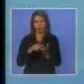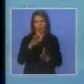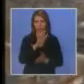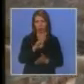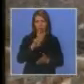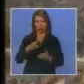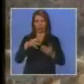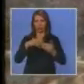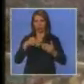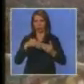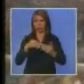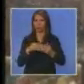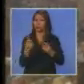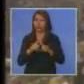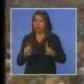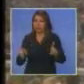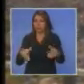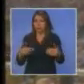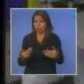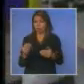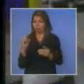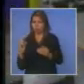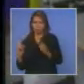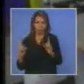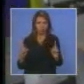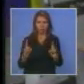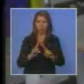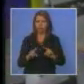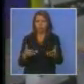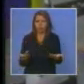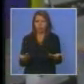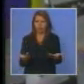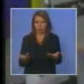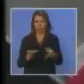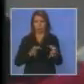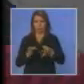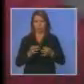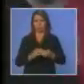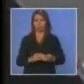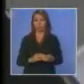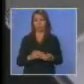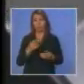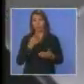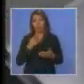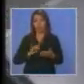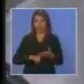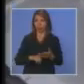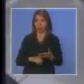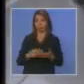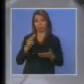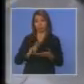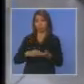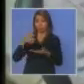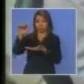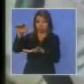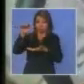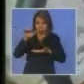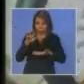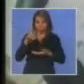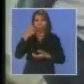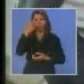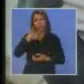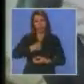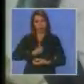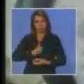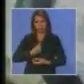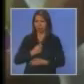$42. Pero ¿cuál es la diferencia entre el primer y segundo servicio? En el caso de tráfico postal se requiere que una persona se acerque a las